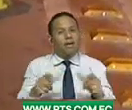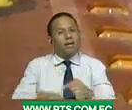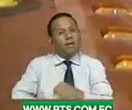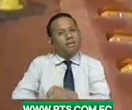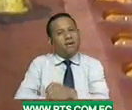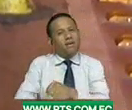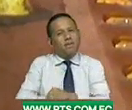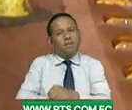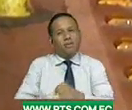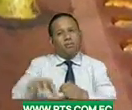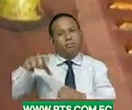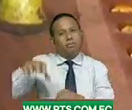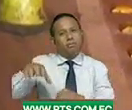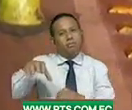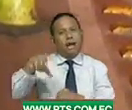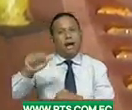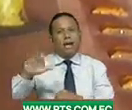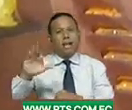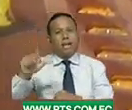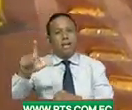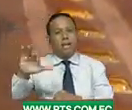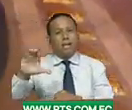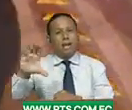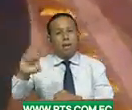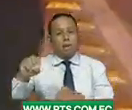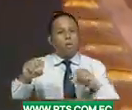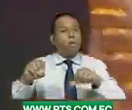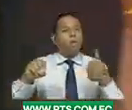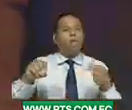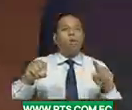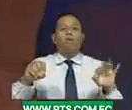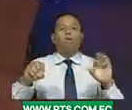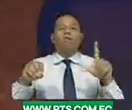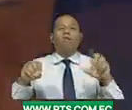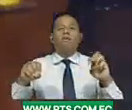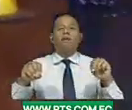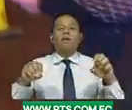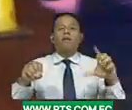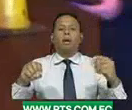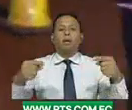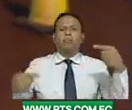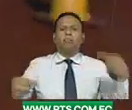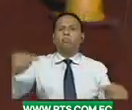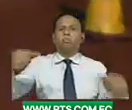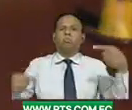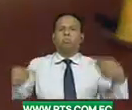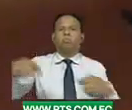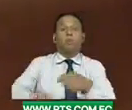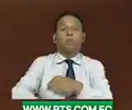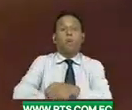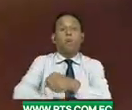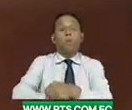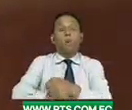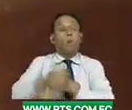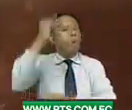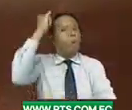Atlético Paranaense y también el Flamengo van a disputar la final